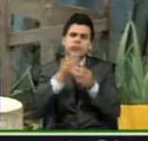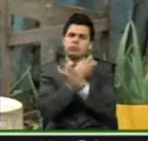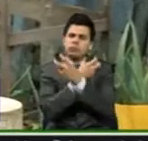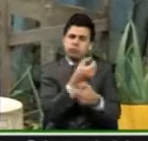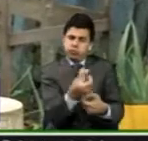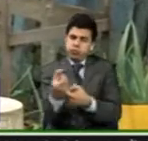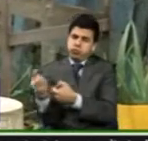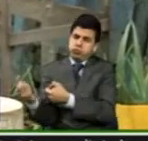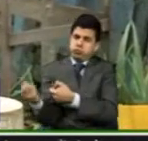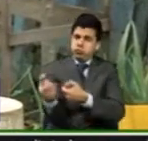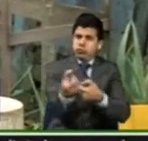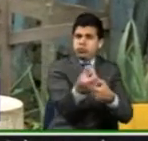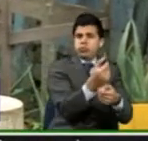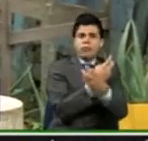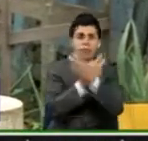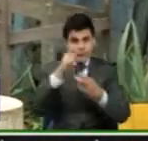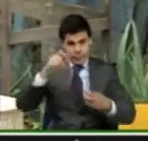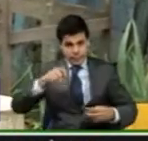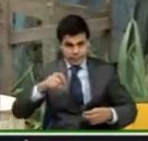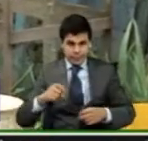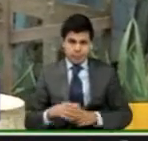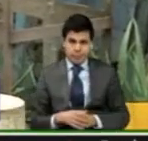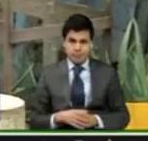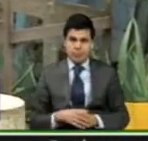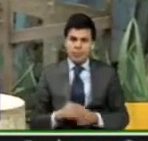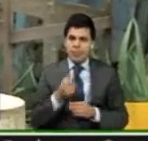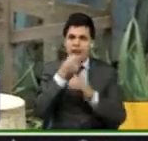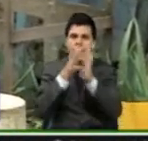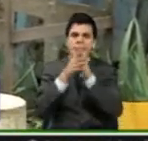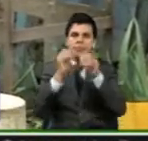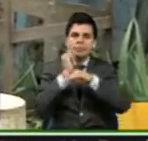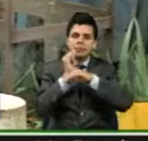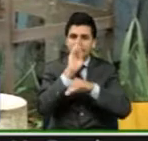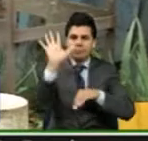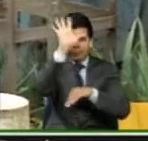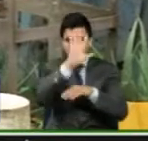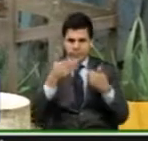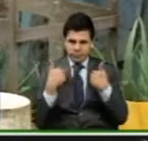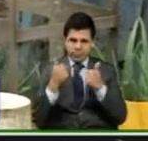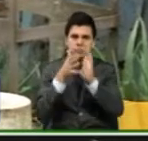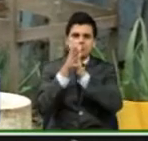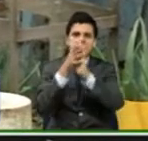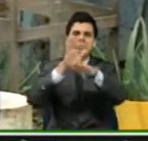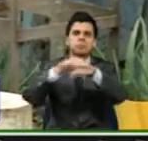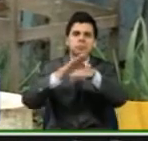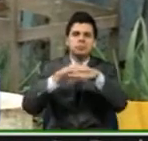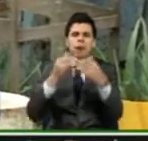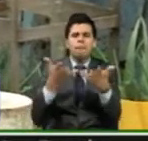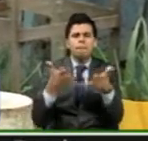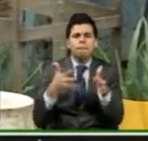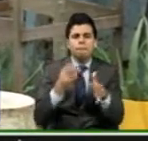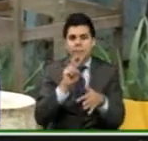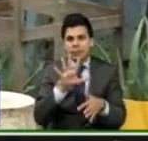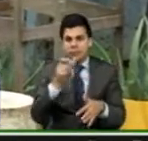Bien, el virus del chikungunya, tenemos reporte del Instituto Nacional de Salud que da estadísticas. Dicen que cerca de